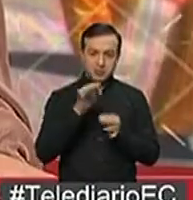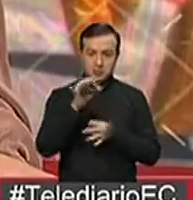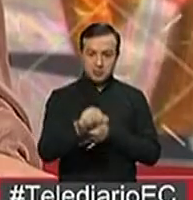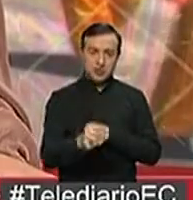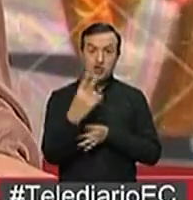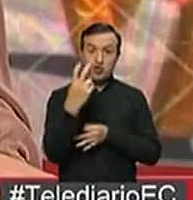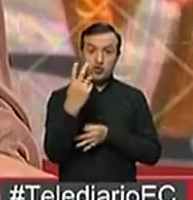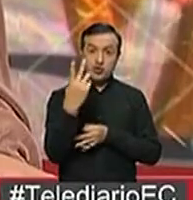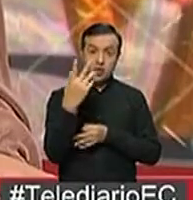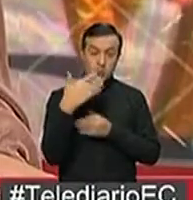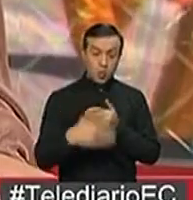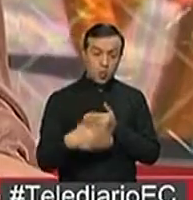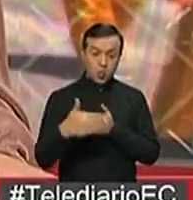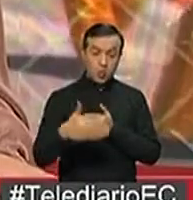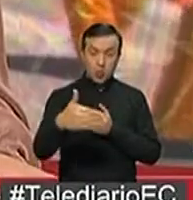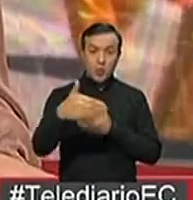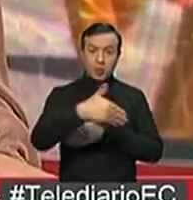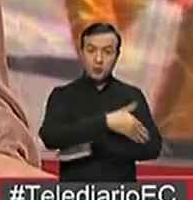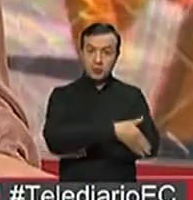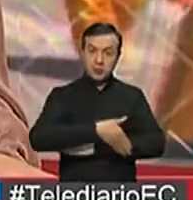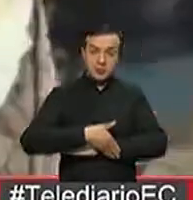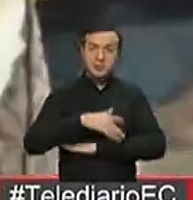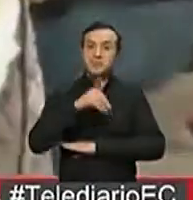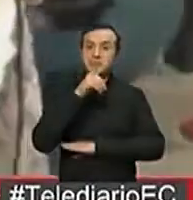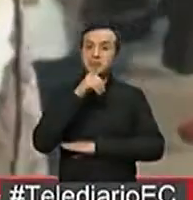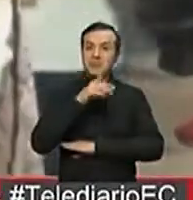12 cuadras tradicionales de la urbe.